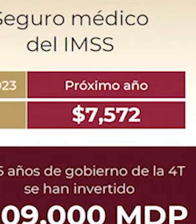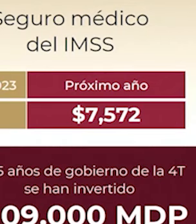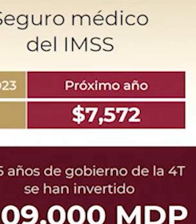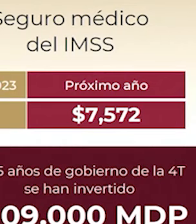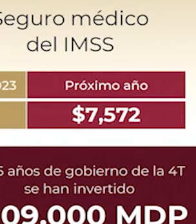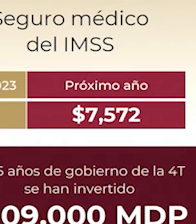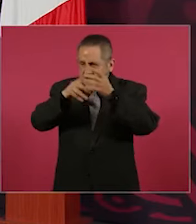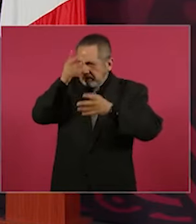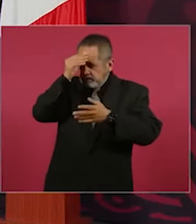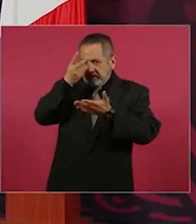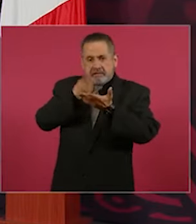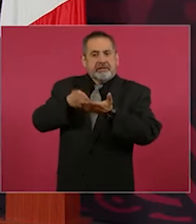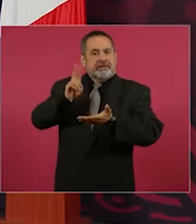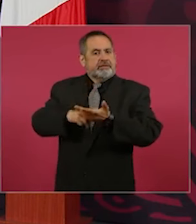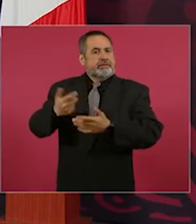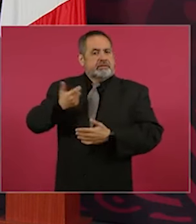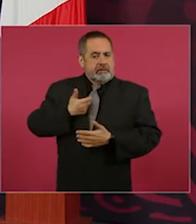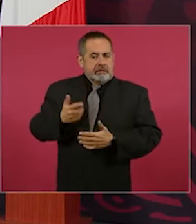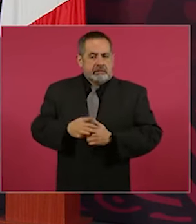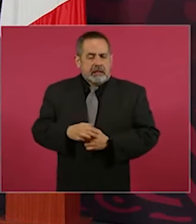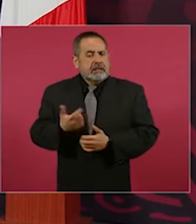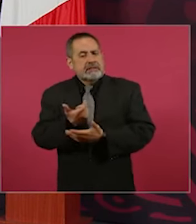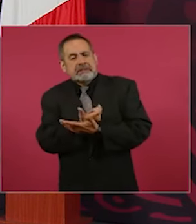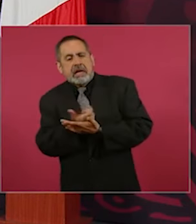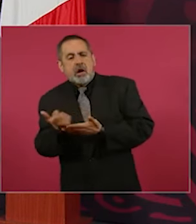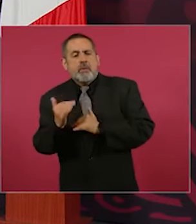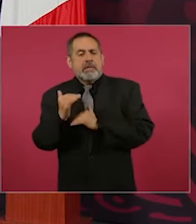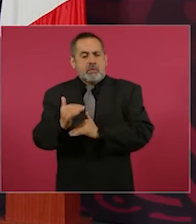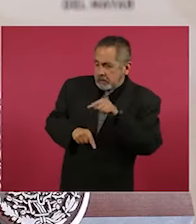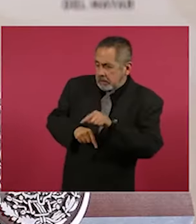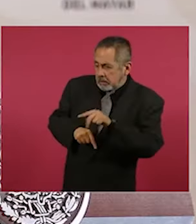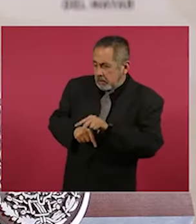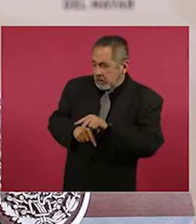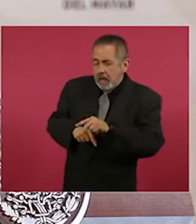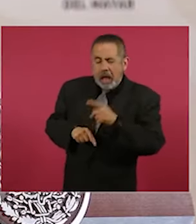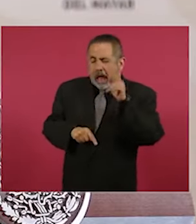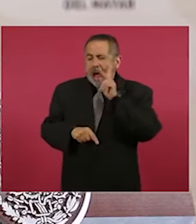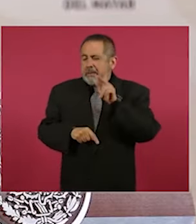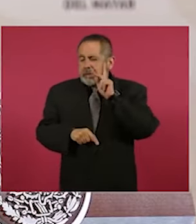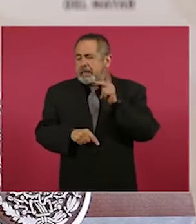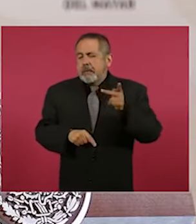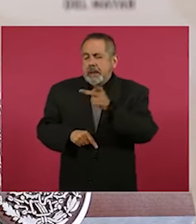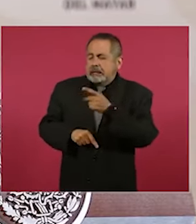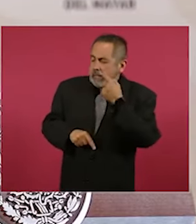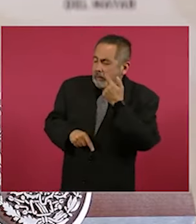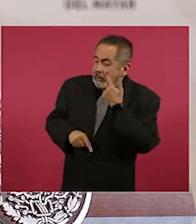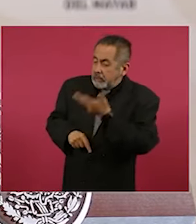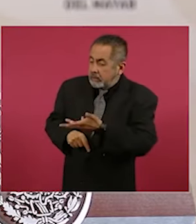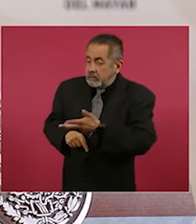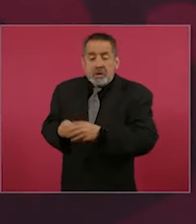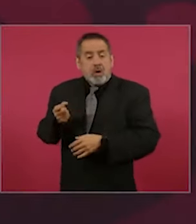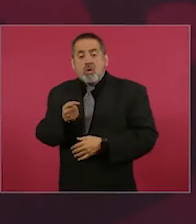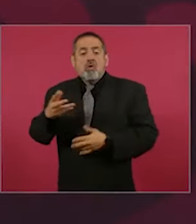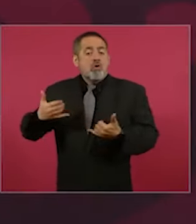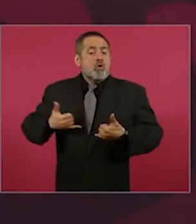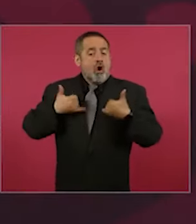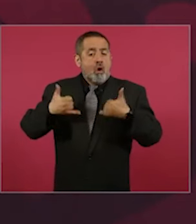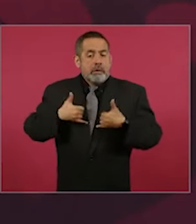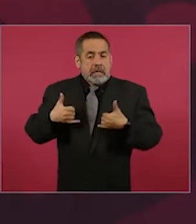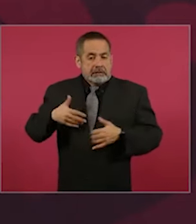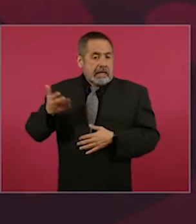migración con programas como sembrando vida no solo en México tenemos evaluaciones de gente de jóvenes